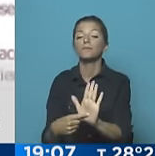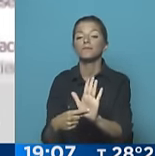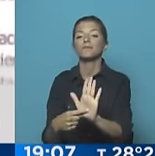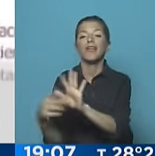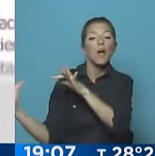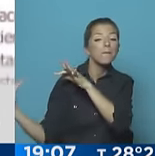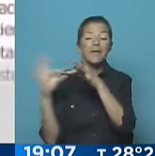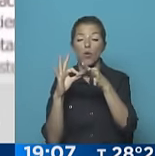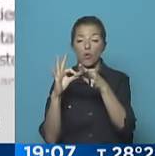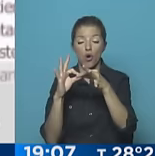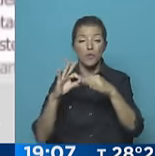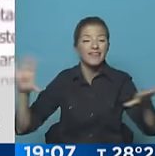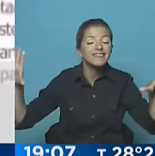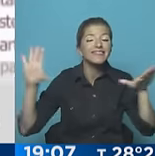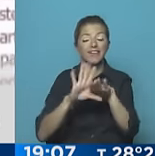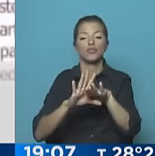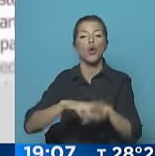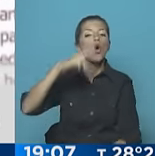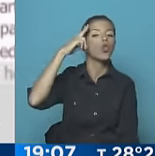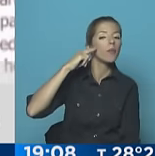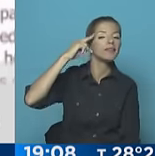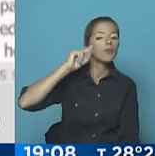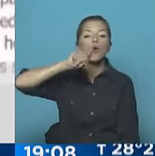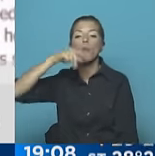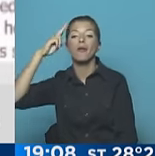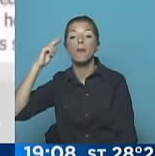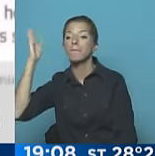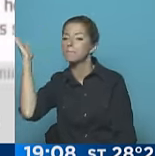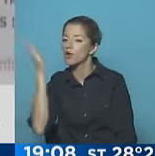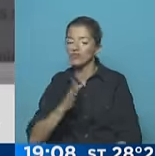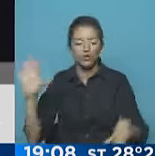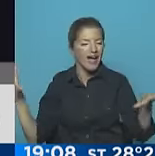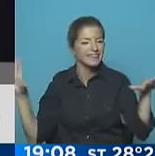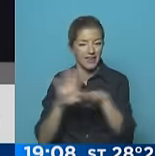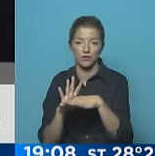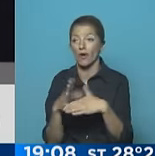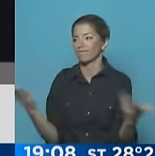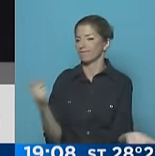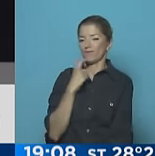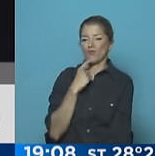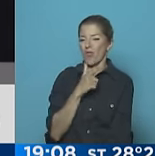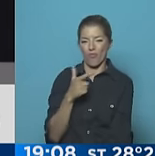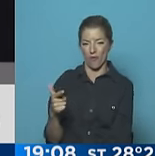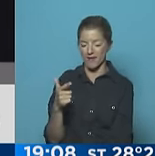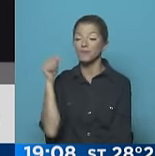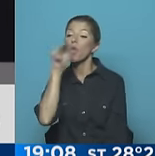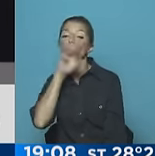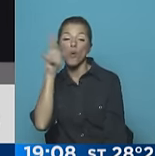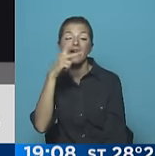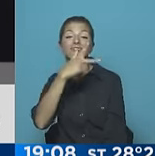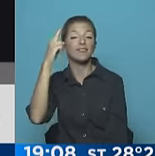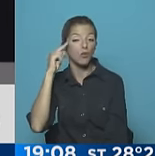una exactitud del 99,9%, lo cual no hay dudas. Clara Anaí, de 39 años,